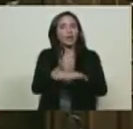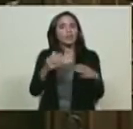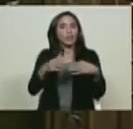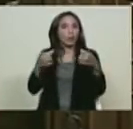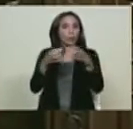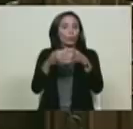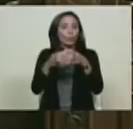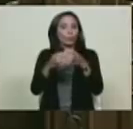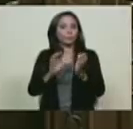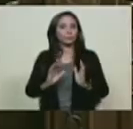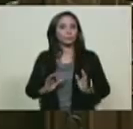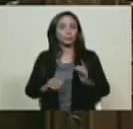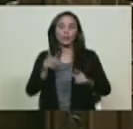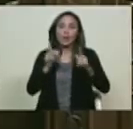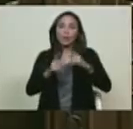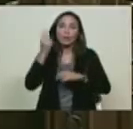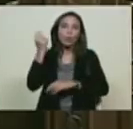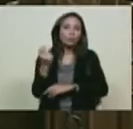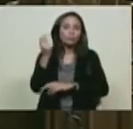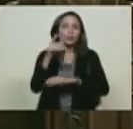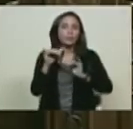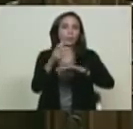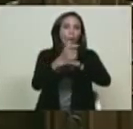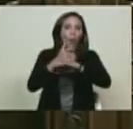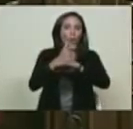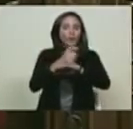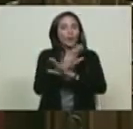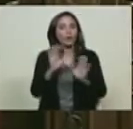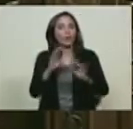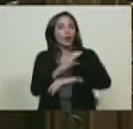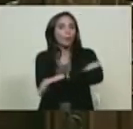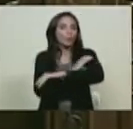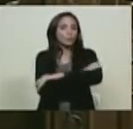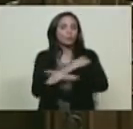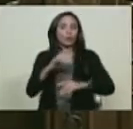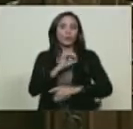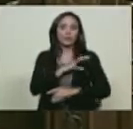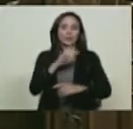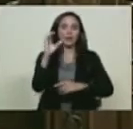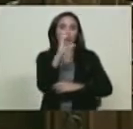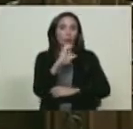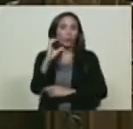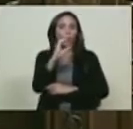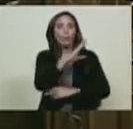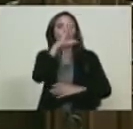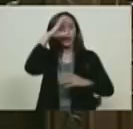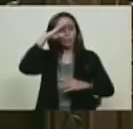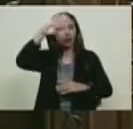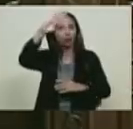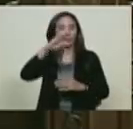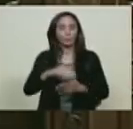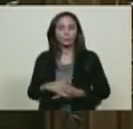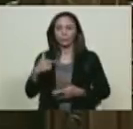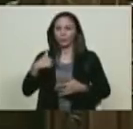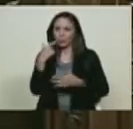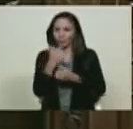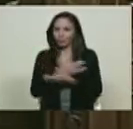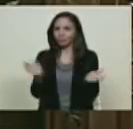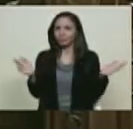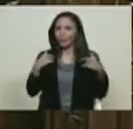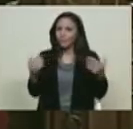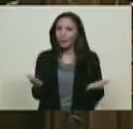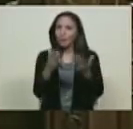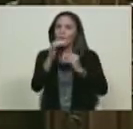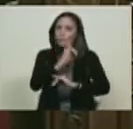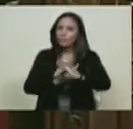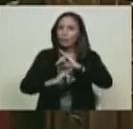elementos diplomáticos de los gobiernos de derecha de Chile, Colombia y México. Estoy dispuesto a que